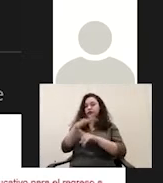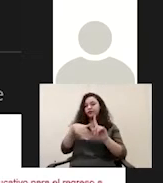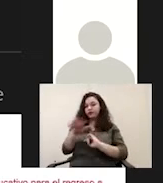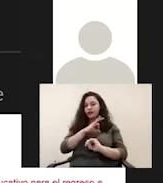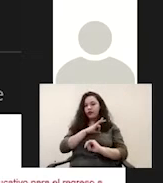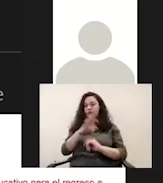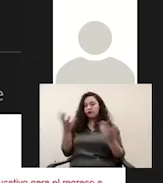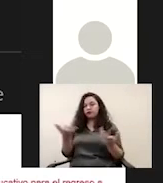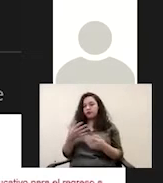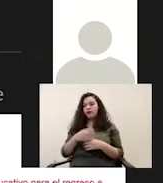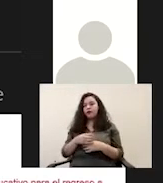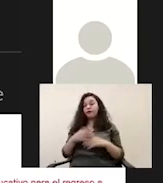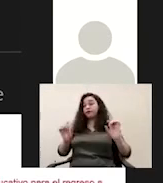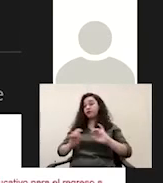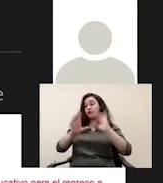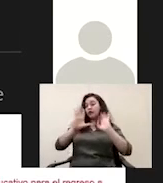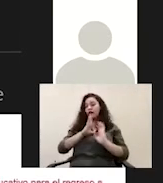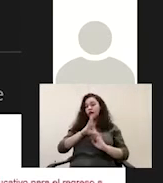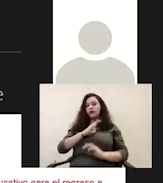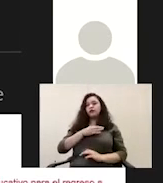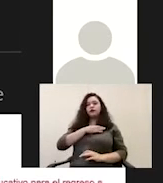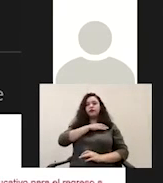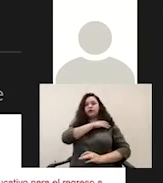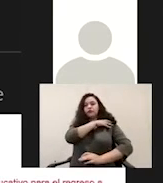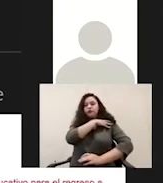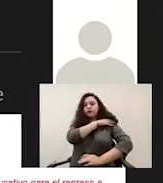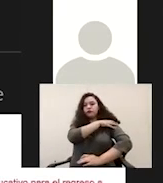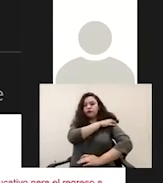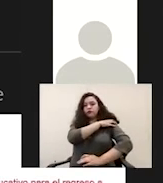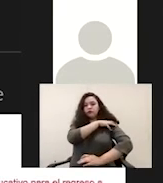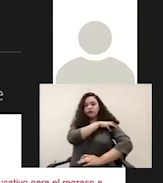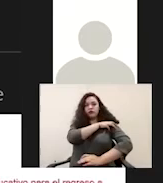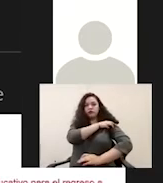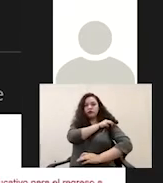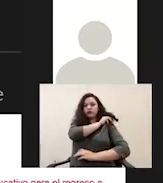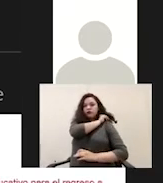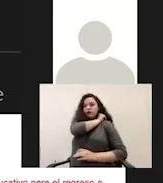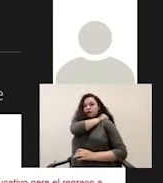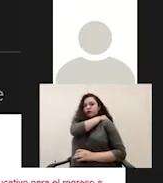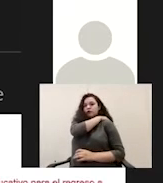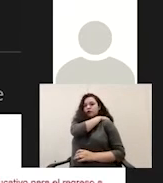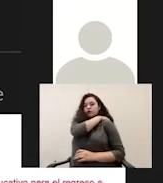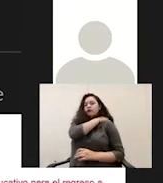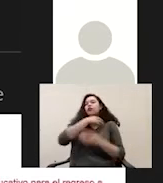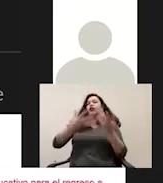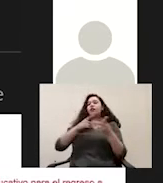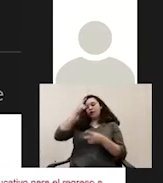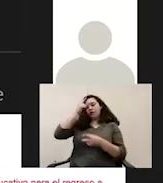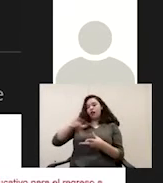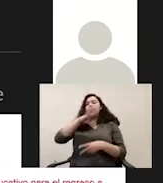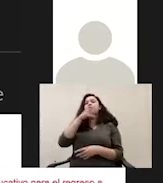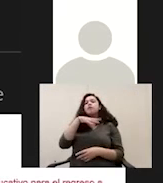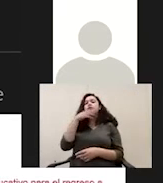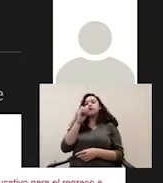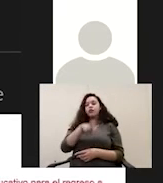algún momento se presentan, forman parte de lo que vendría siendo un residuo sanitario. Un chicle es